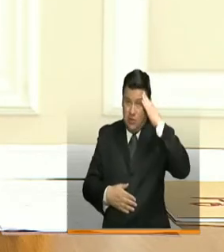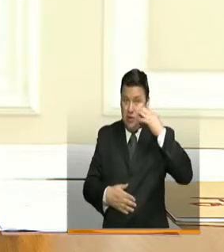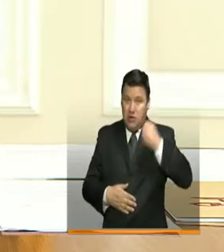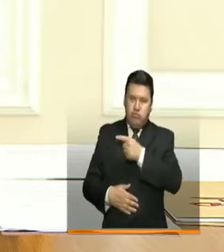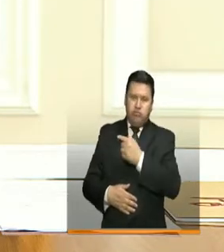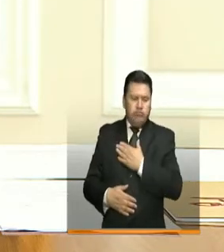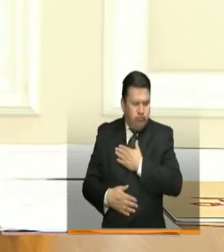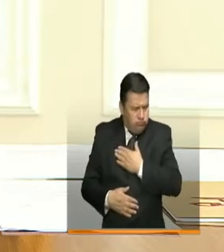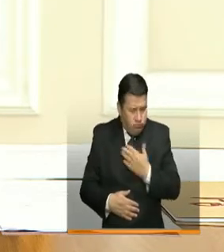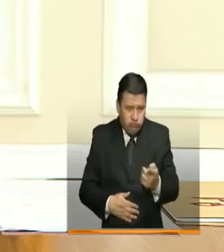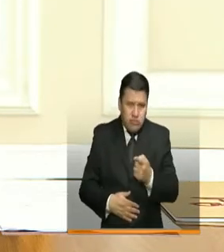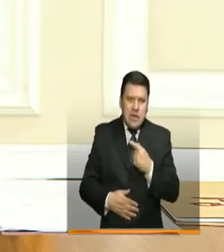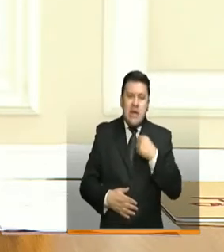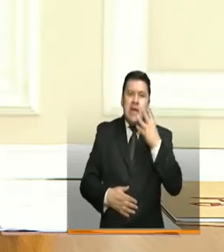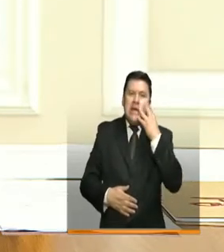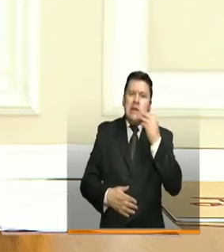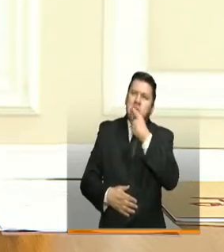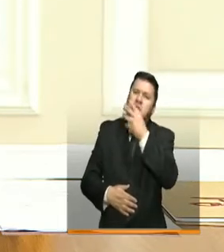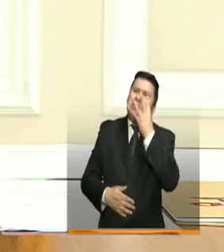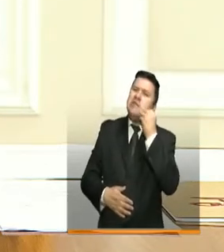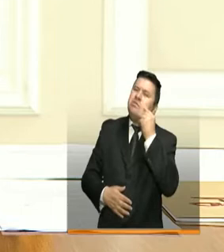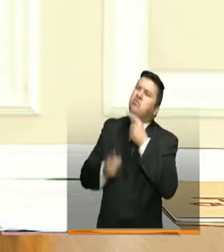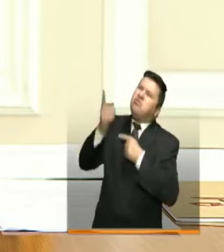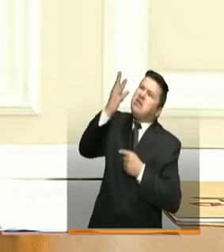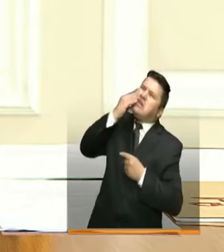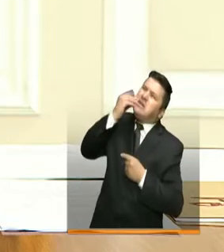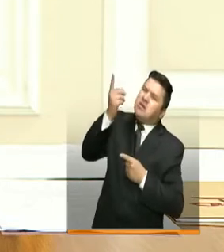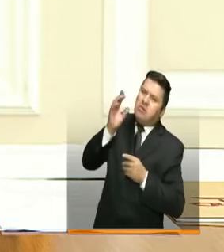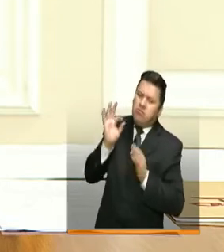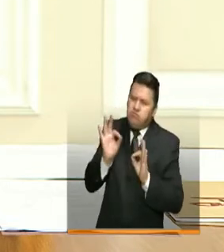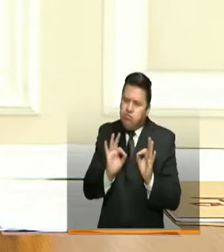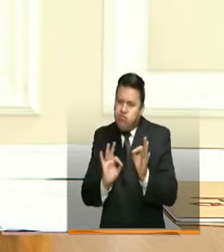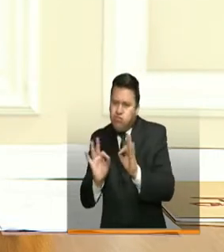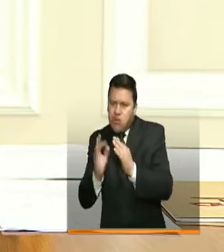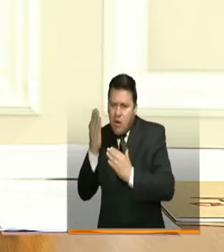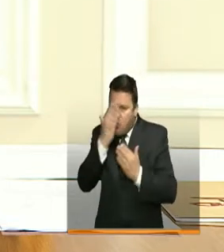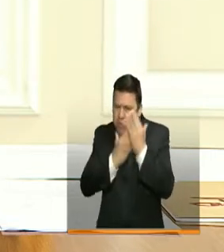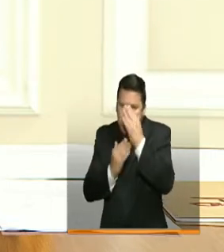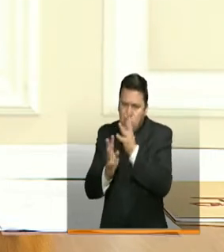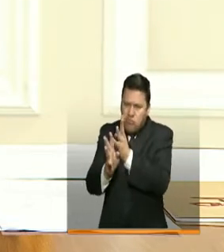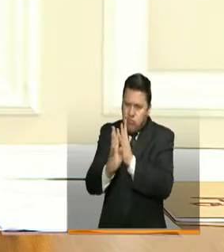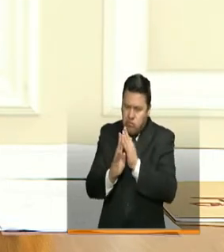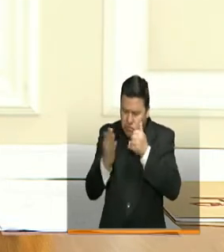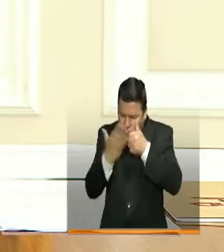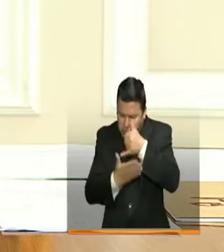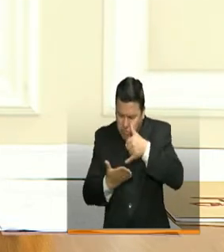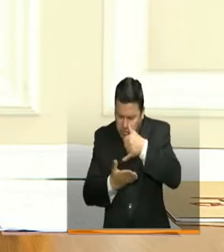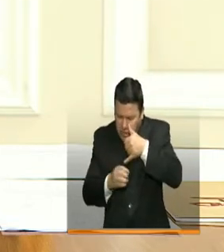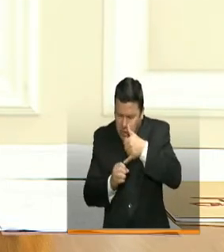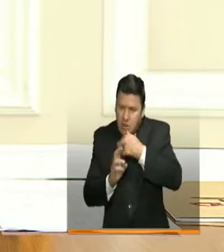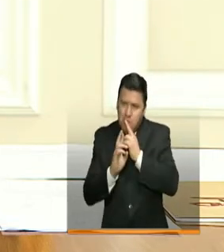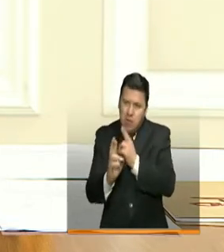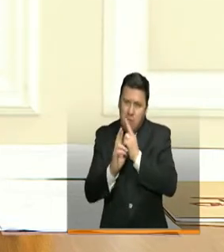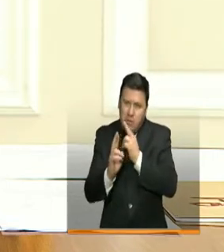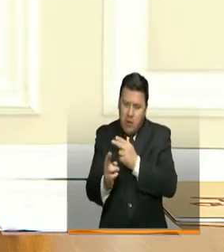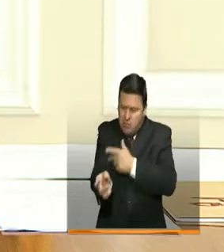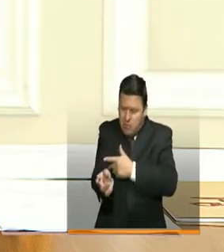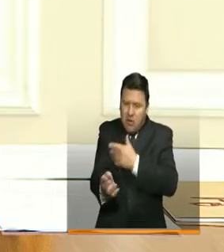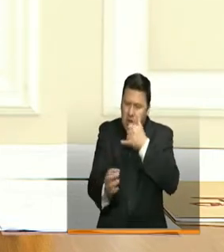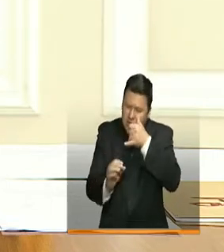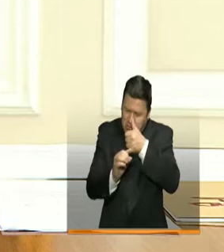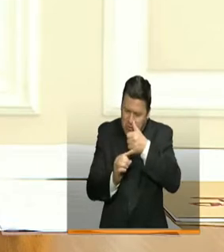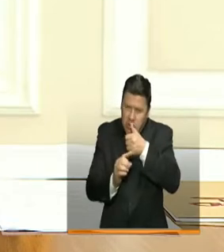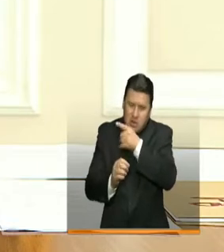hecho para que la experiencia que han tenido ellos en testeos y pruebas rápidas, pero adicionalmente el